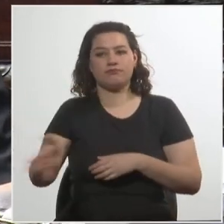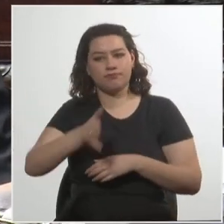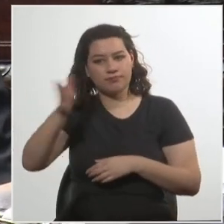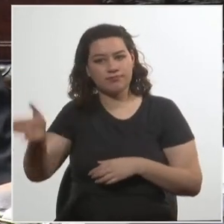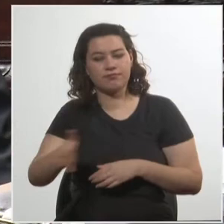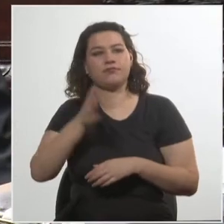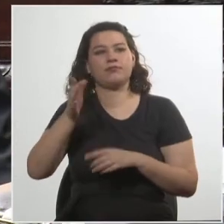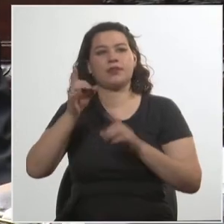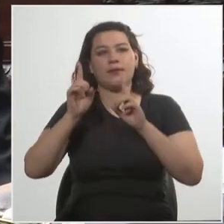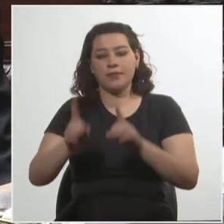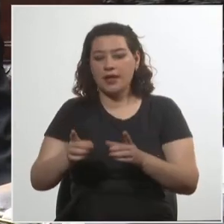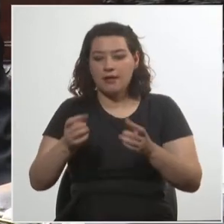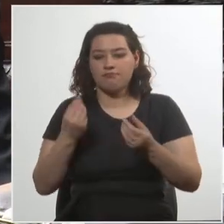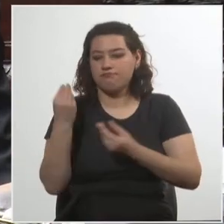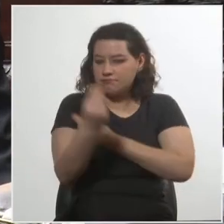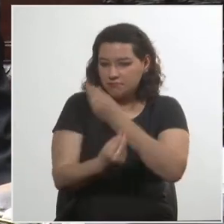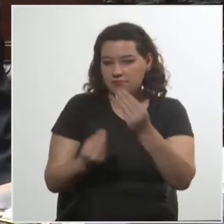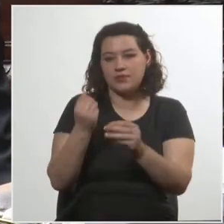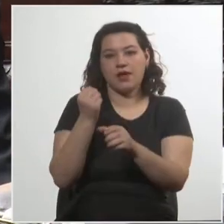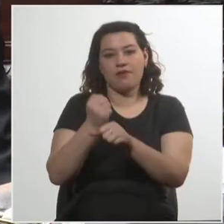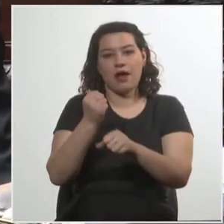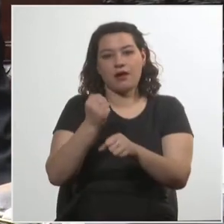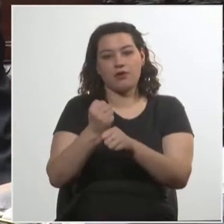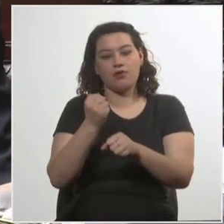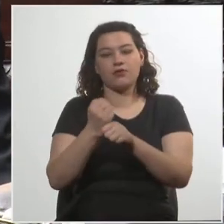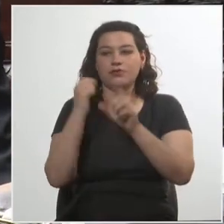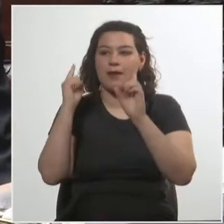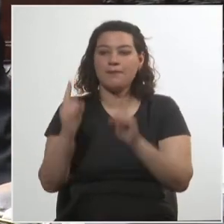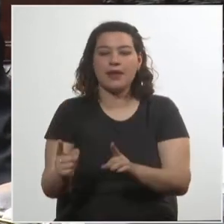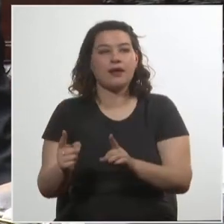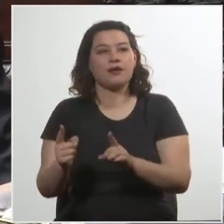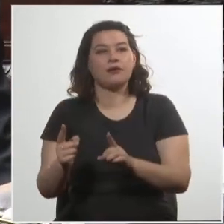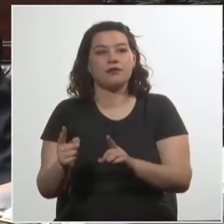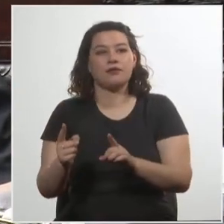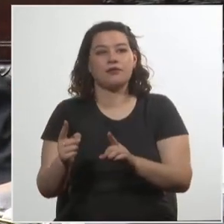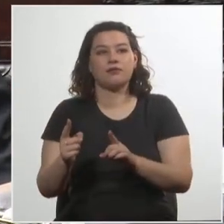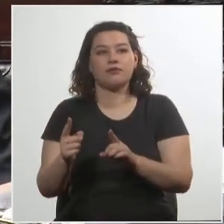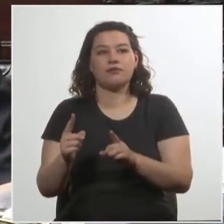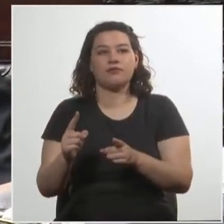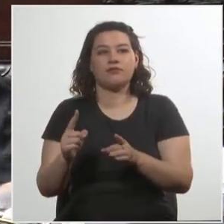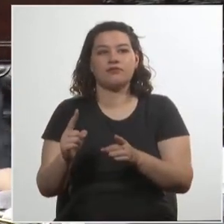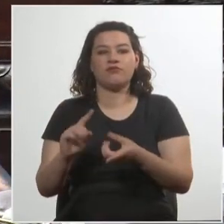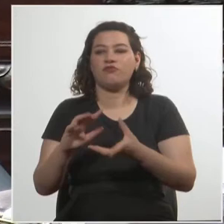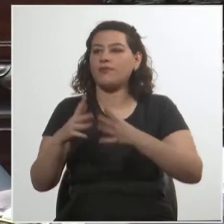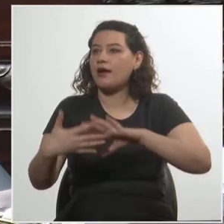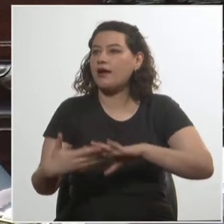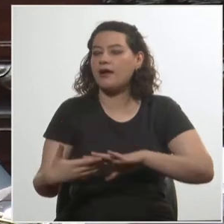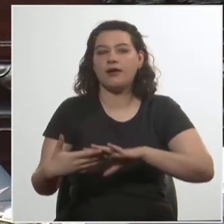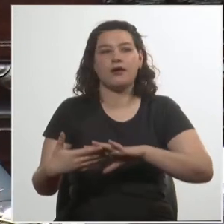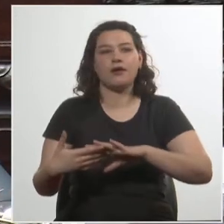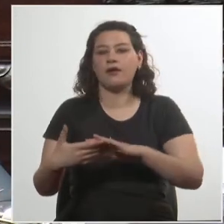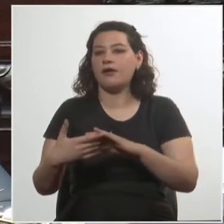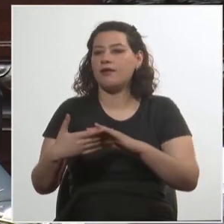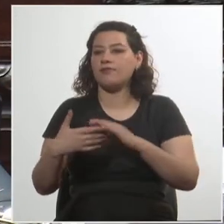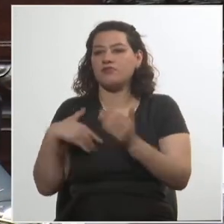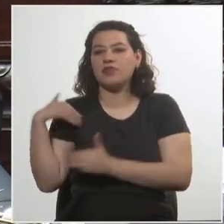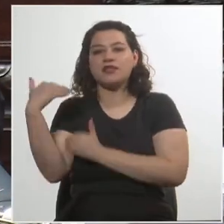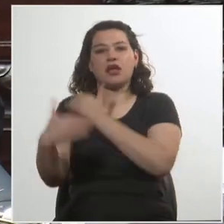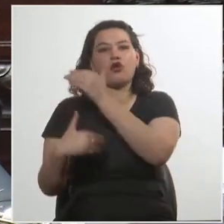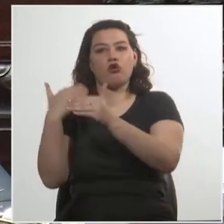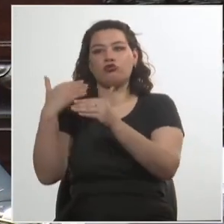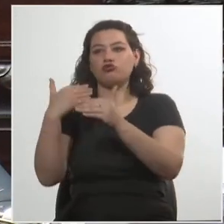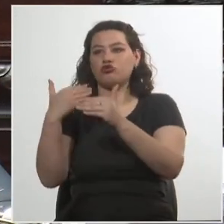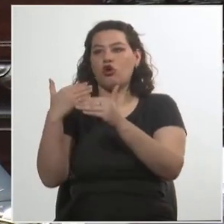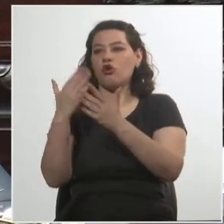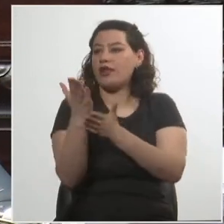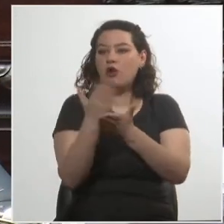como sector promotor de empleo como sector promotor de arraigo como sector promotor del desarrollo regional